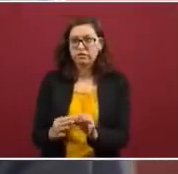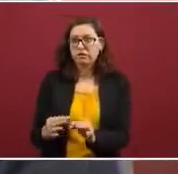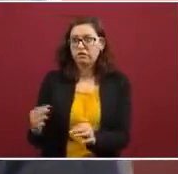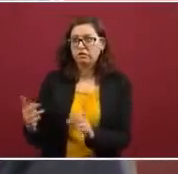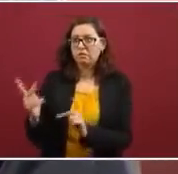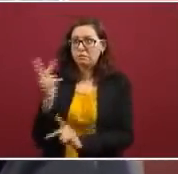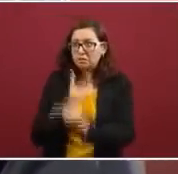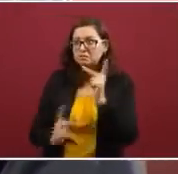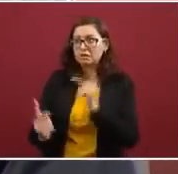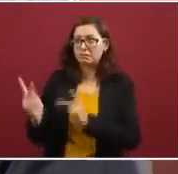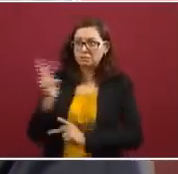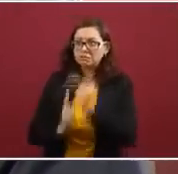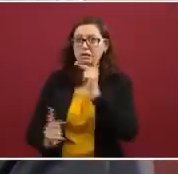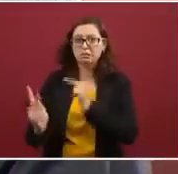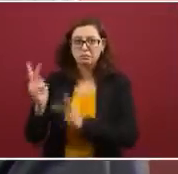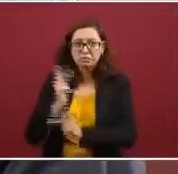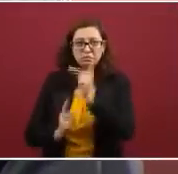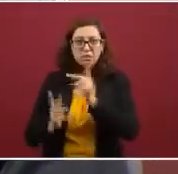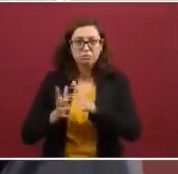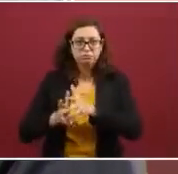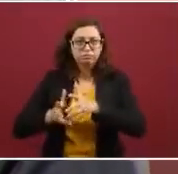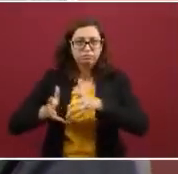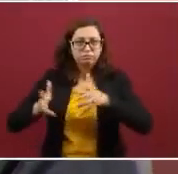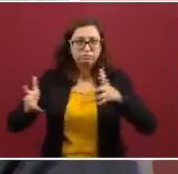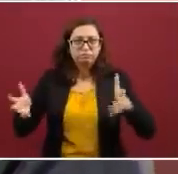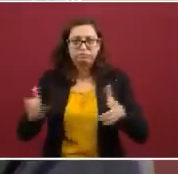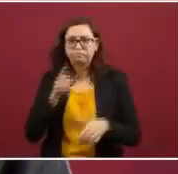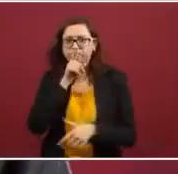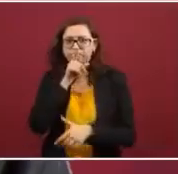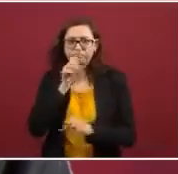deuda pública en términos reales